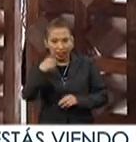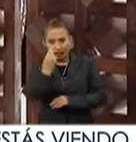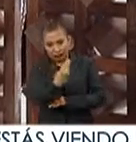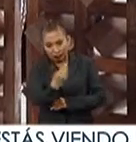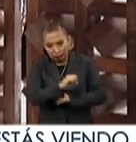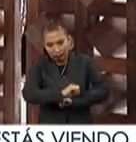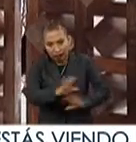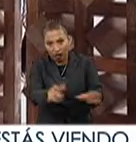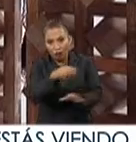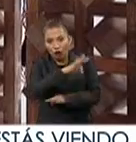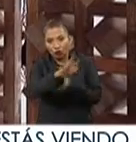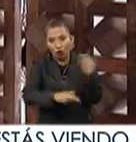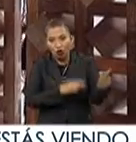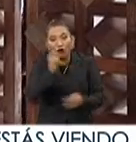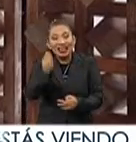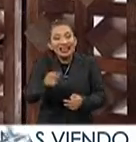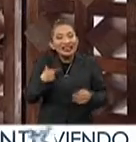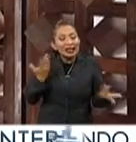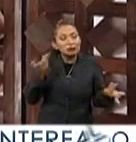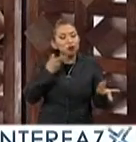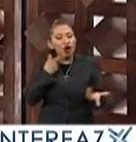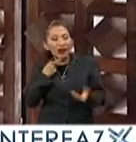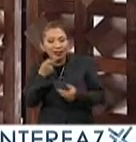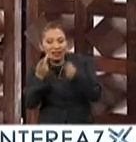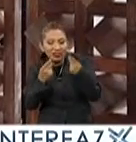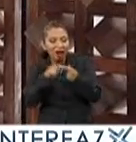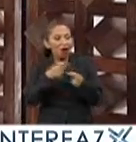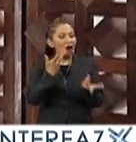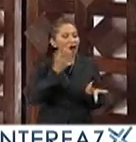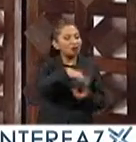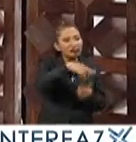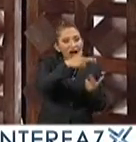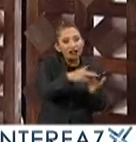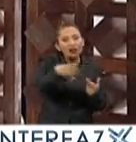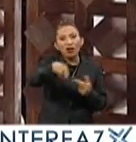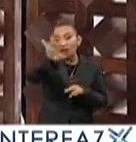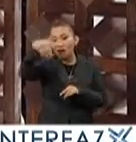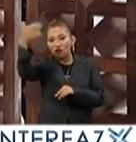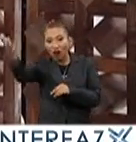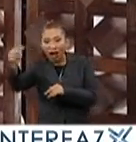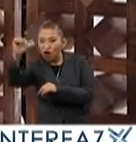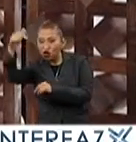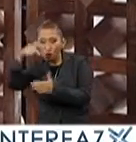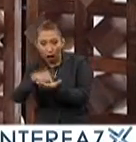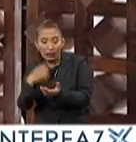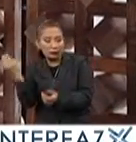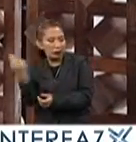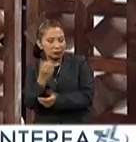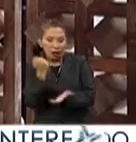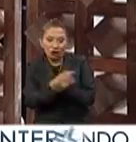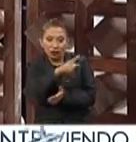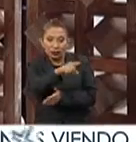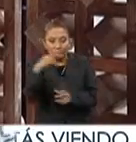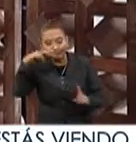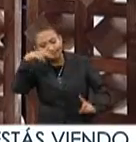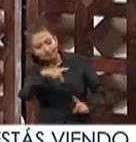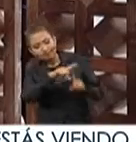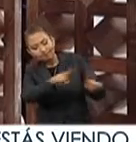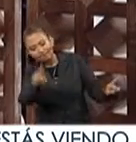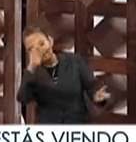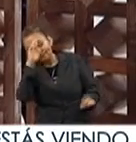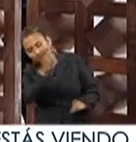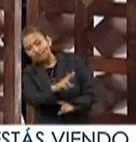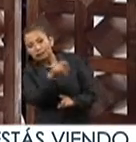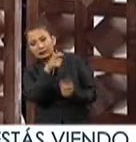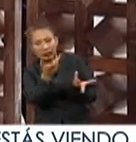necesaria, puesto que todo lo que es el diálogo político, todo lo que es el diálogo en la región y fuera de la región, necesita de esa perspectiva y esa mirada